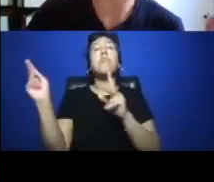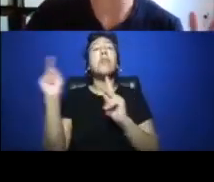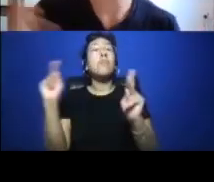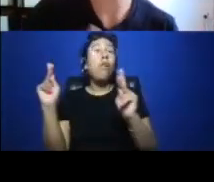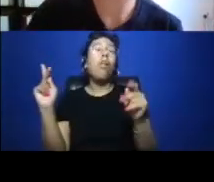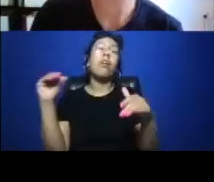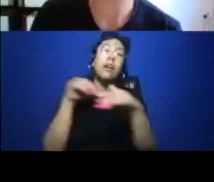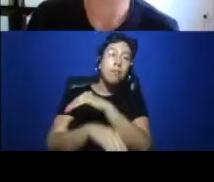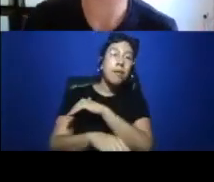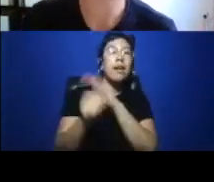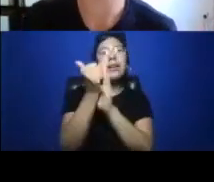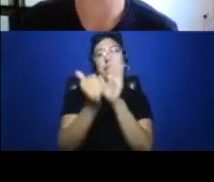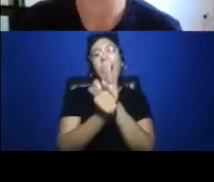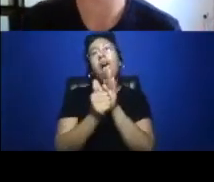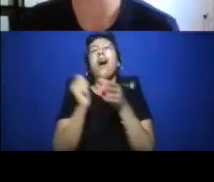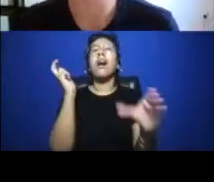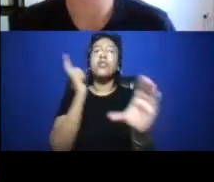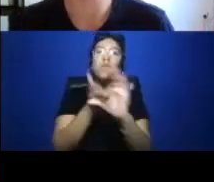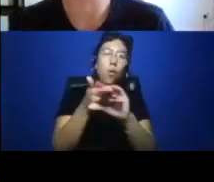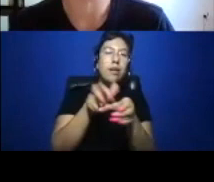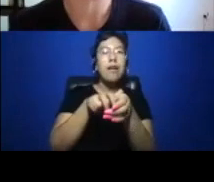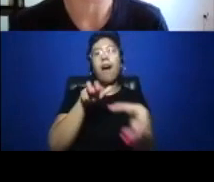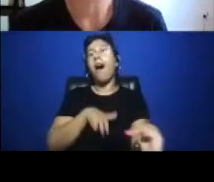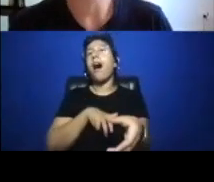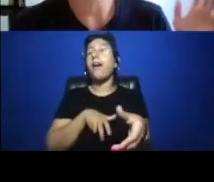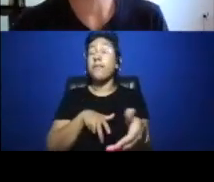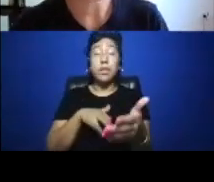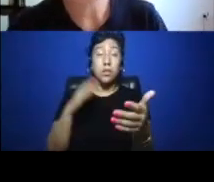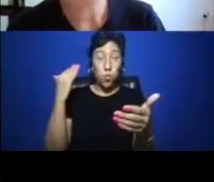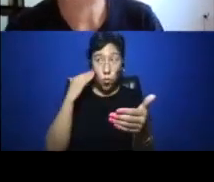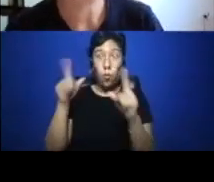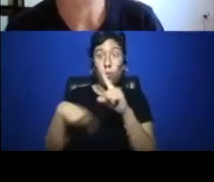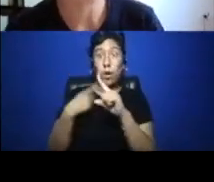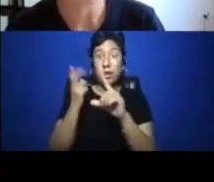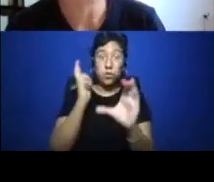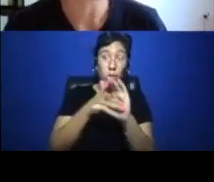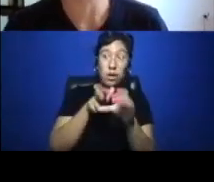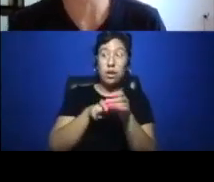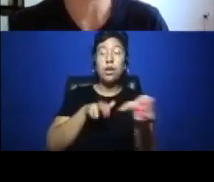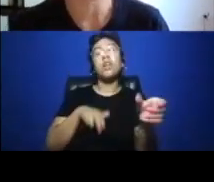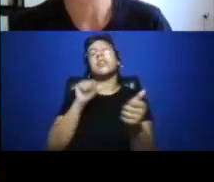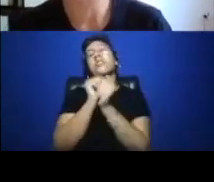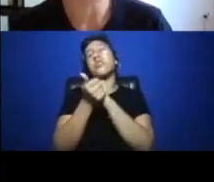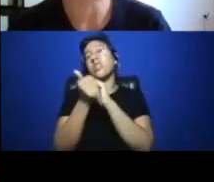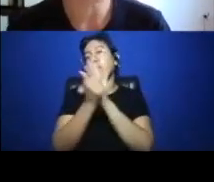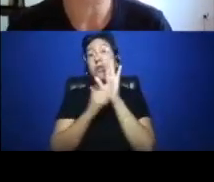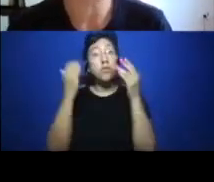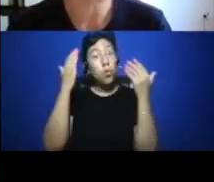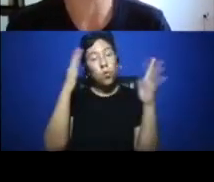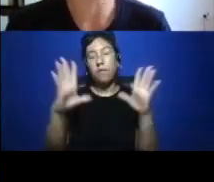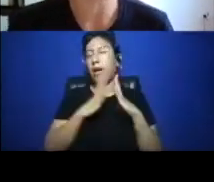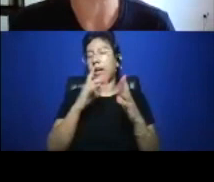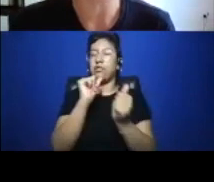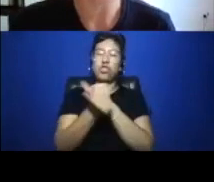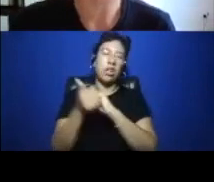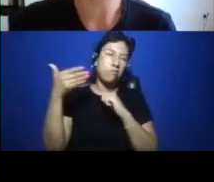y hay unas personas que entran a las diferentes cuentas, es un buen momento para cambiar tu contraseña. Y